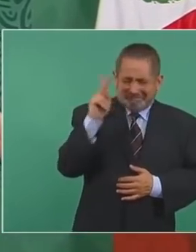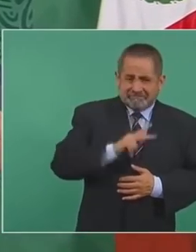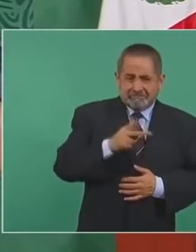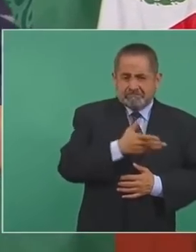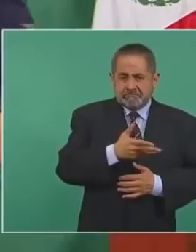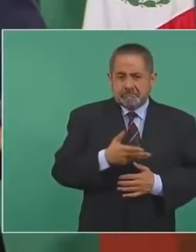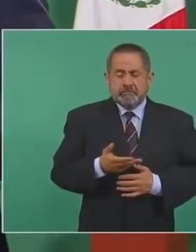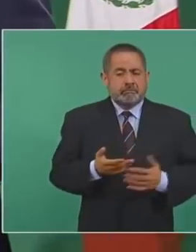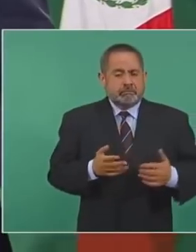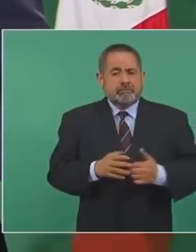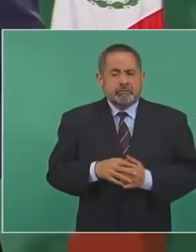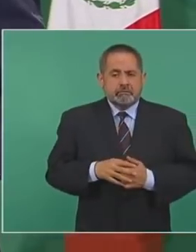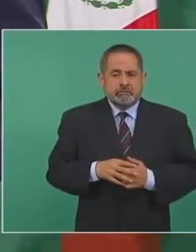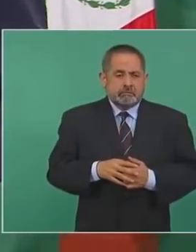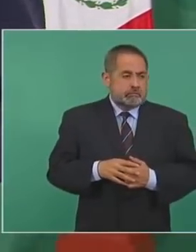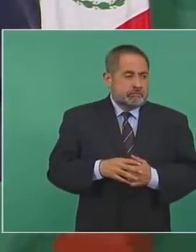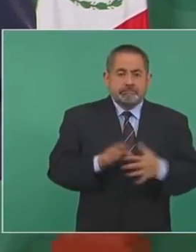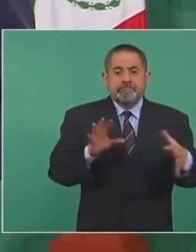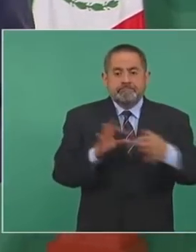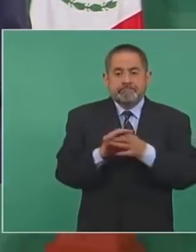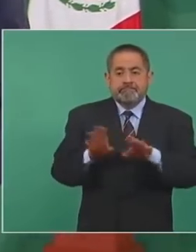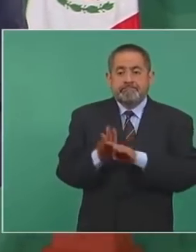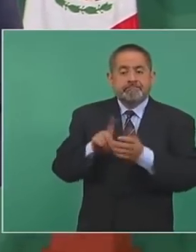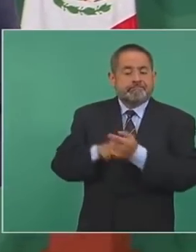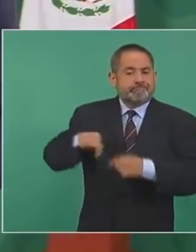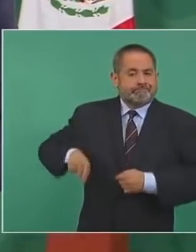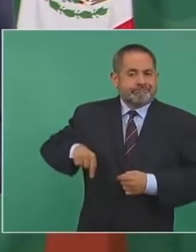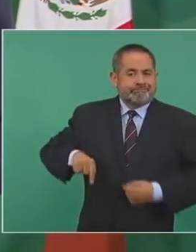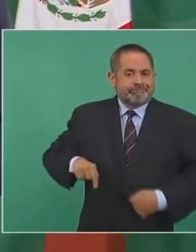Entonces viene muy a cuento, no es